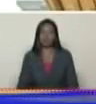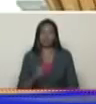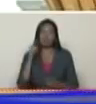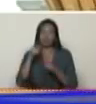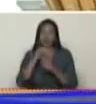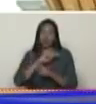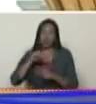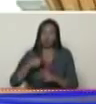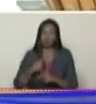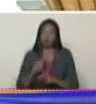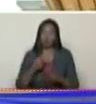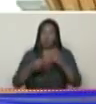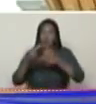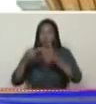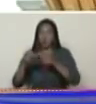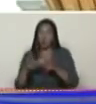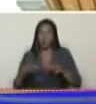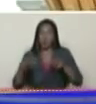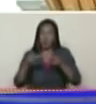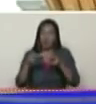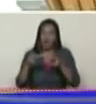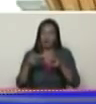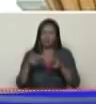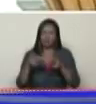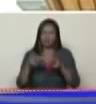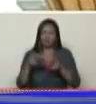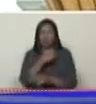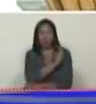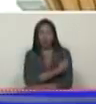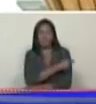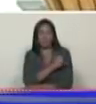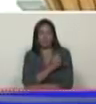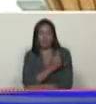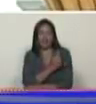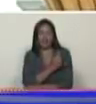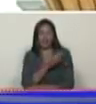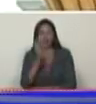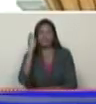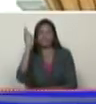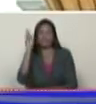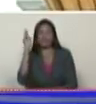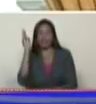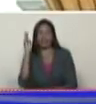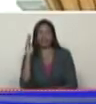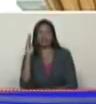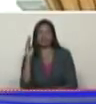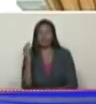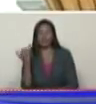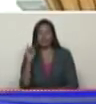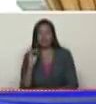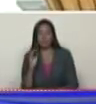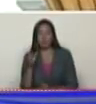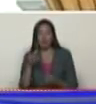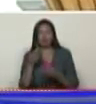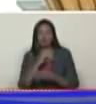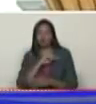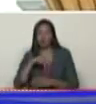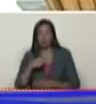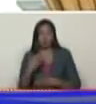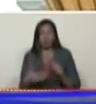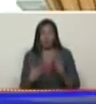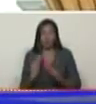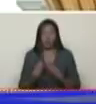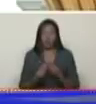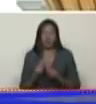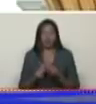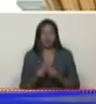para nosotros construir un centro en el Hospital del Llanito, Domingo Luciani, por favor. Tenemos que hacerlo. ¿Qué paso